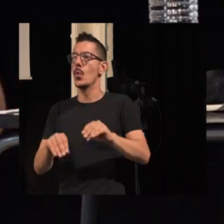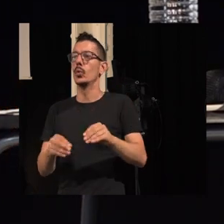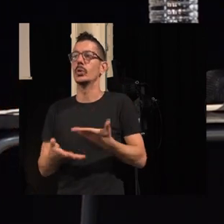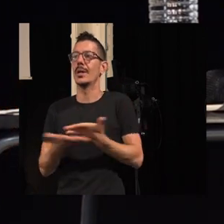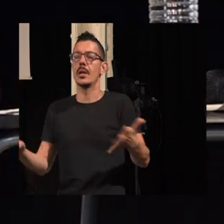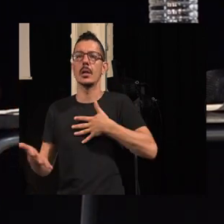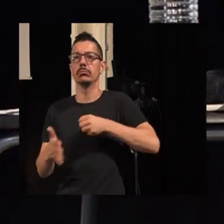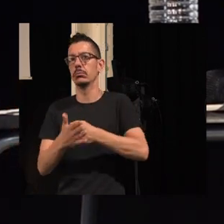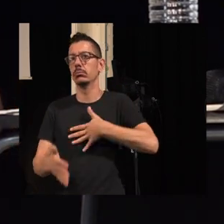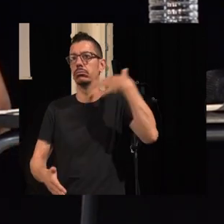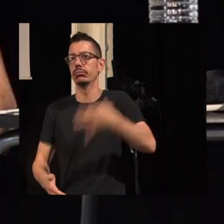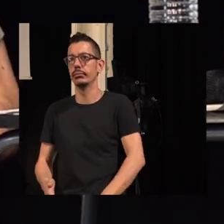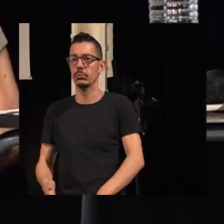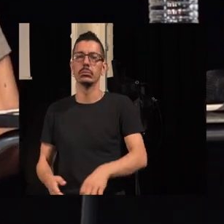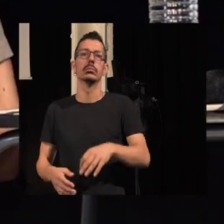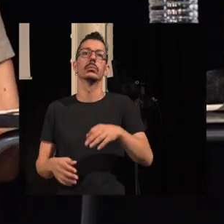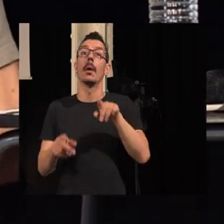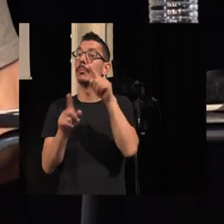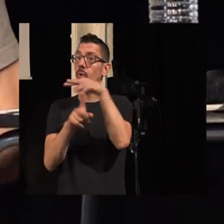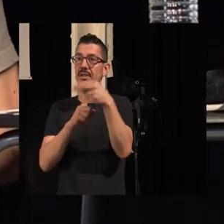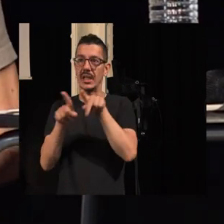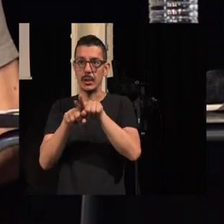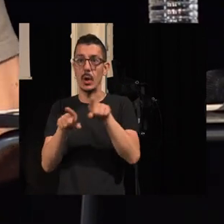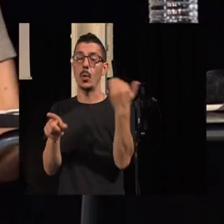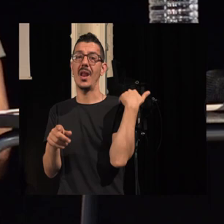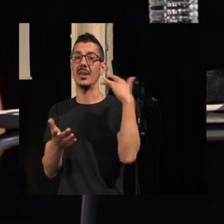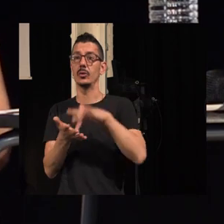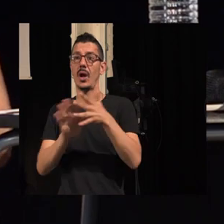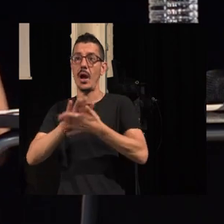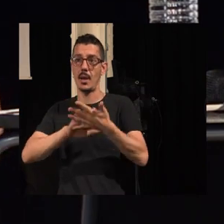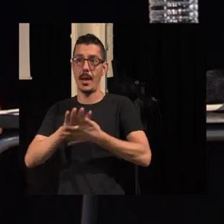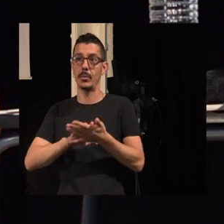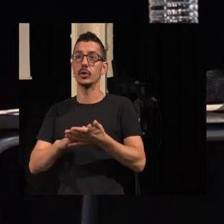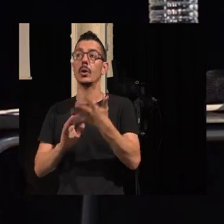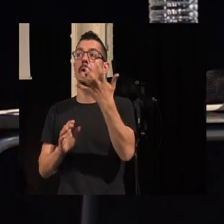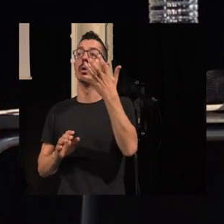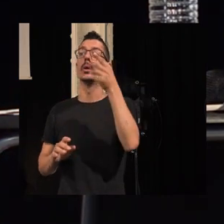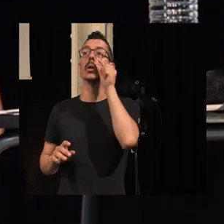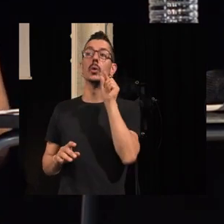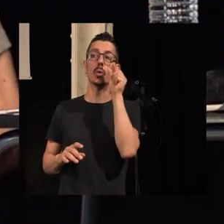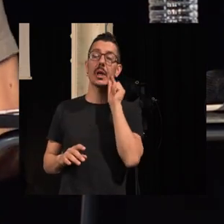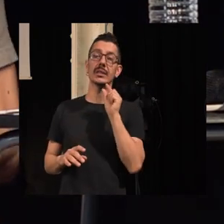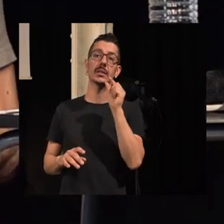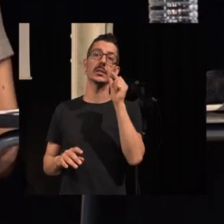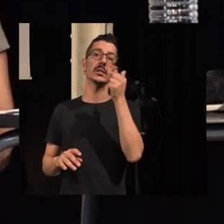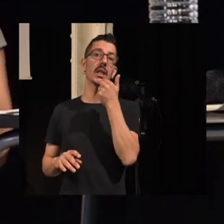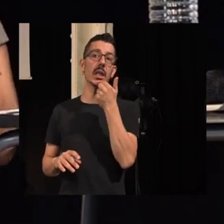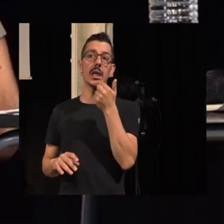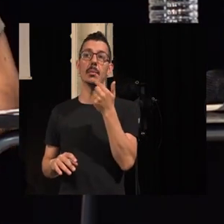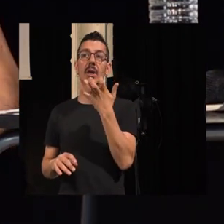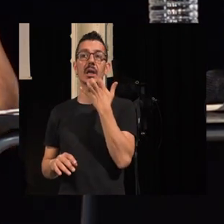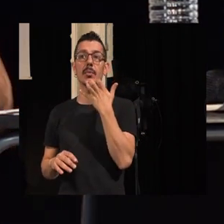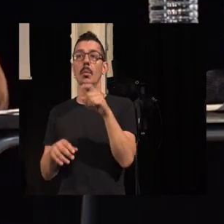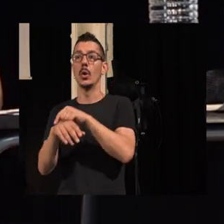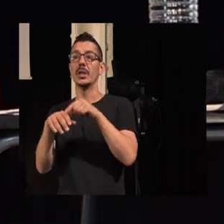punto de vista crítico, como se hablaba ayer, gestionando, como decía Lucas, que no está. Cuando hablamos de política de progresividad,